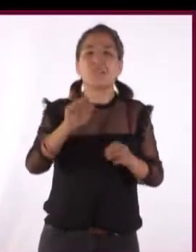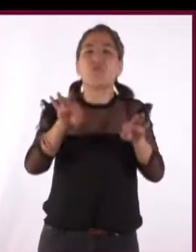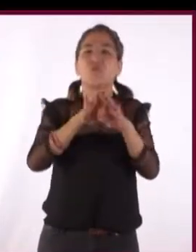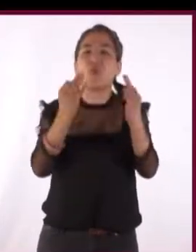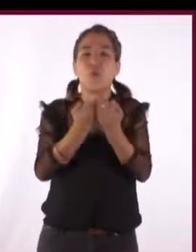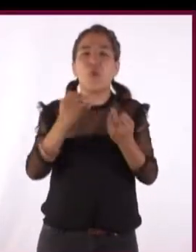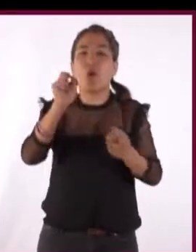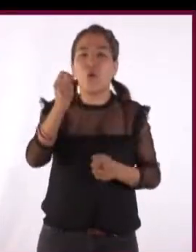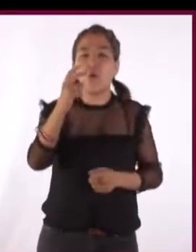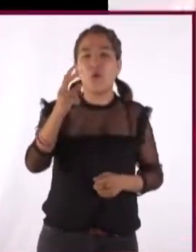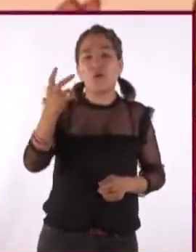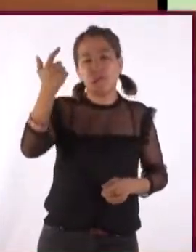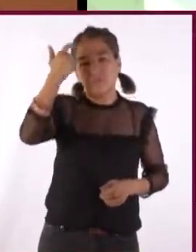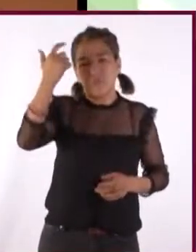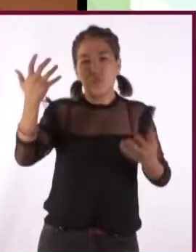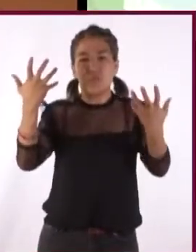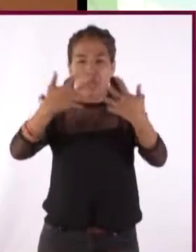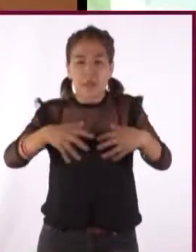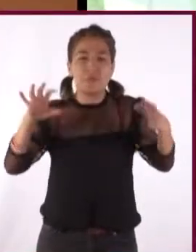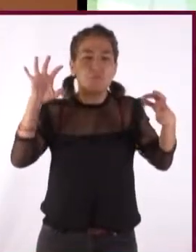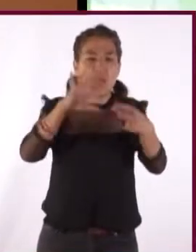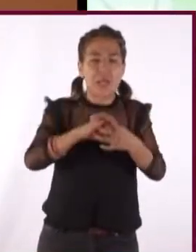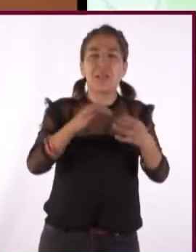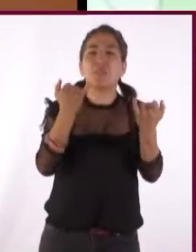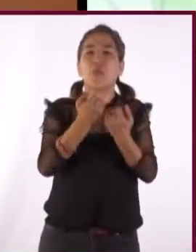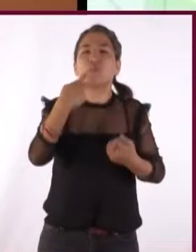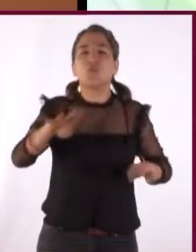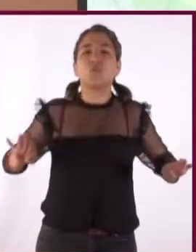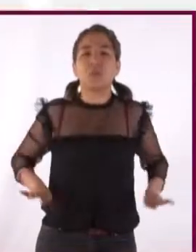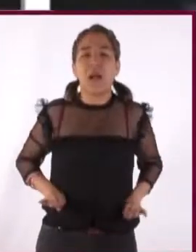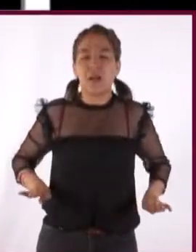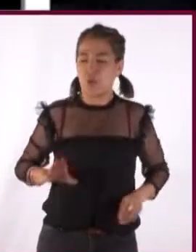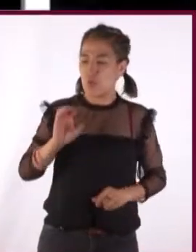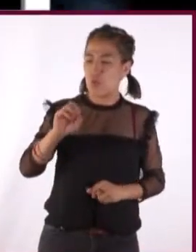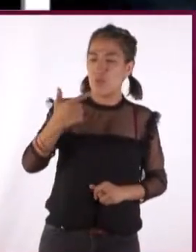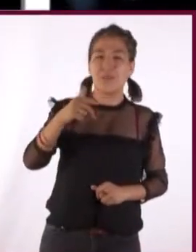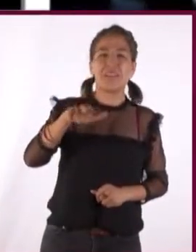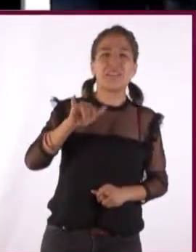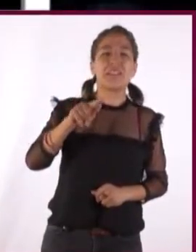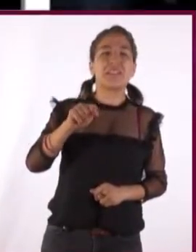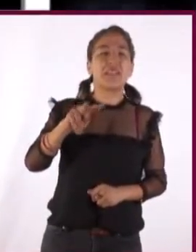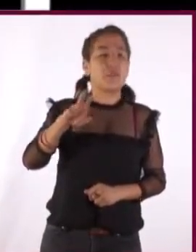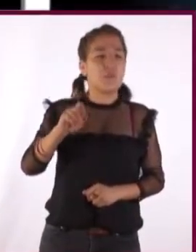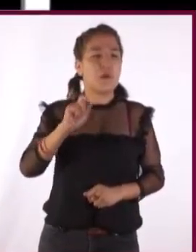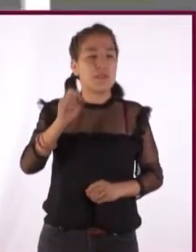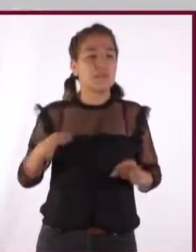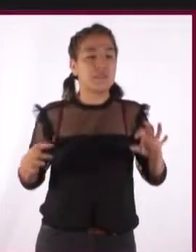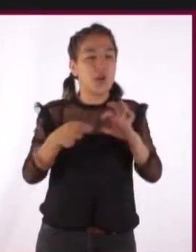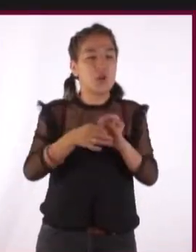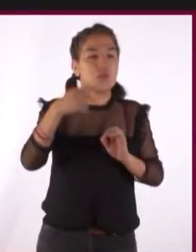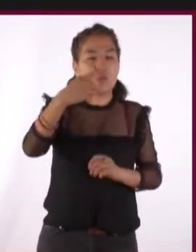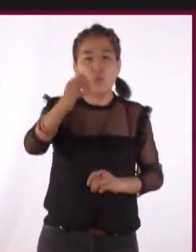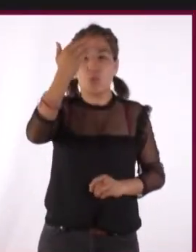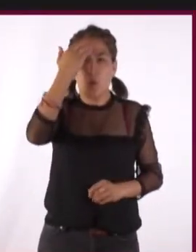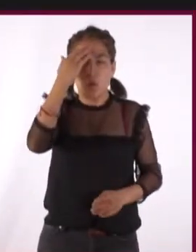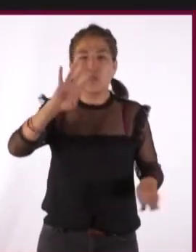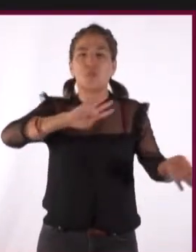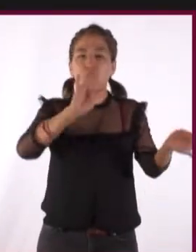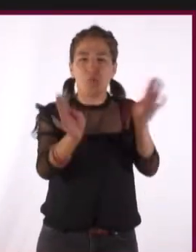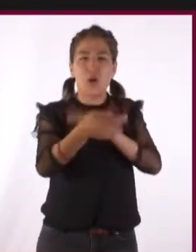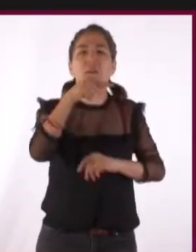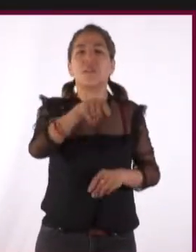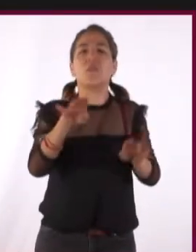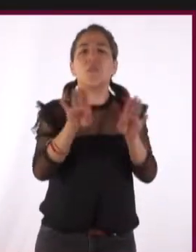una estimulación de los ojos o el cerebro, o bien las de carácter cognitivo, en la que interviene nuestro conocimiento del